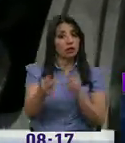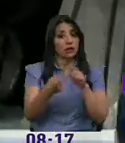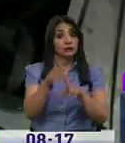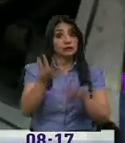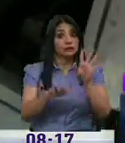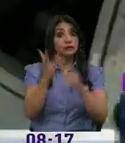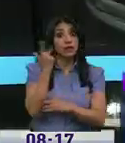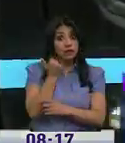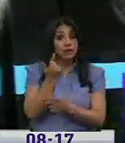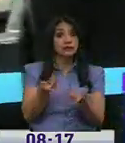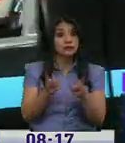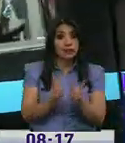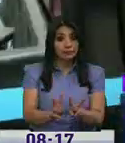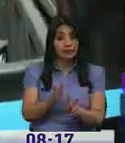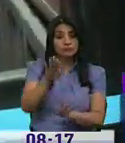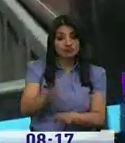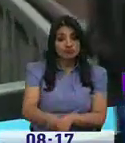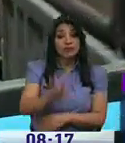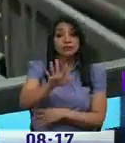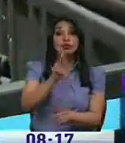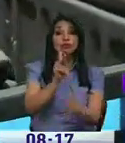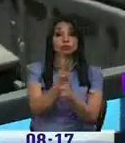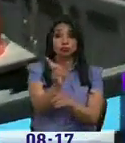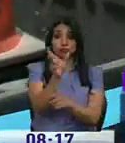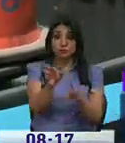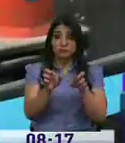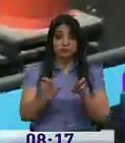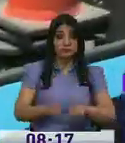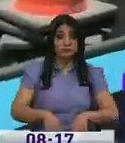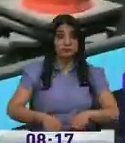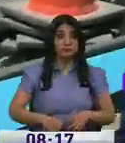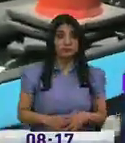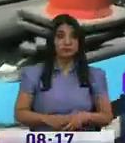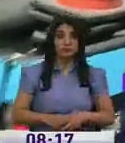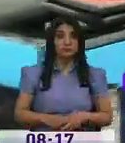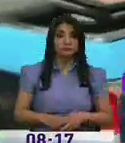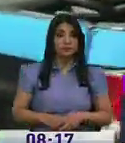esto además de la reducción de 5 puntos de su licencia. Informó Javier Rosero.